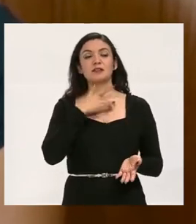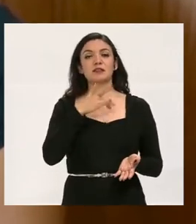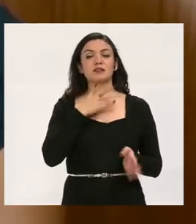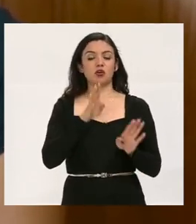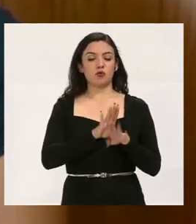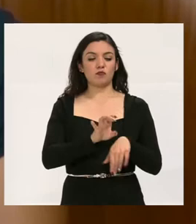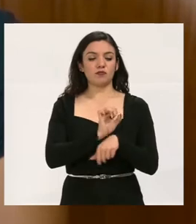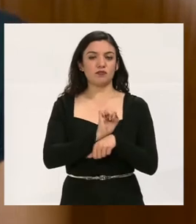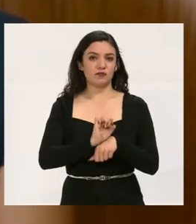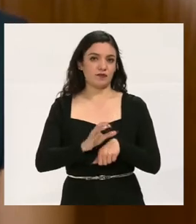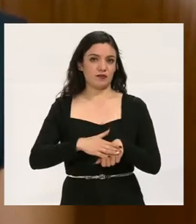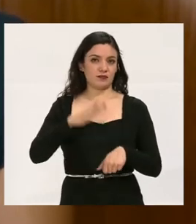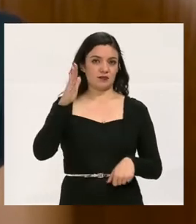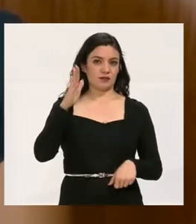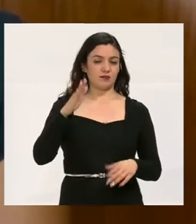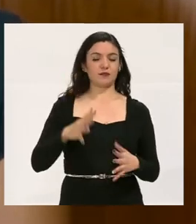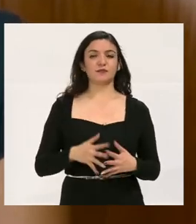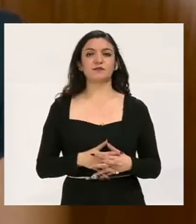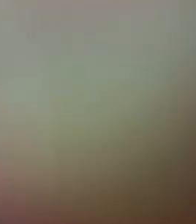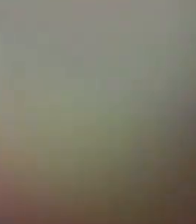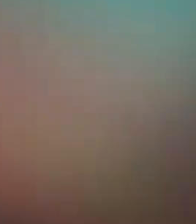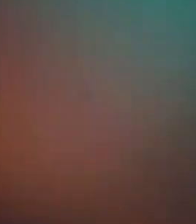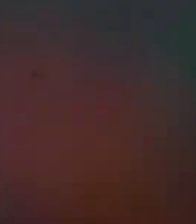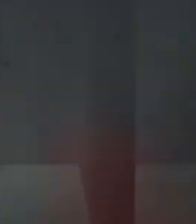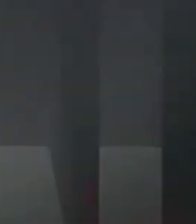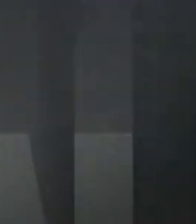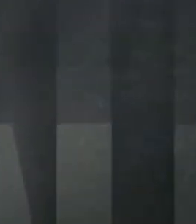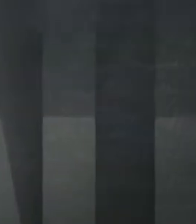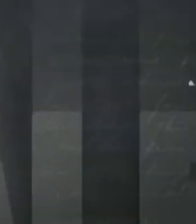te hace sensibilizar temas